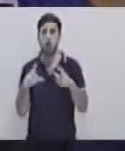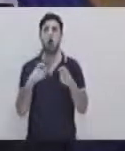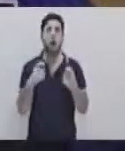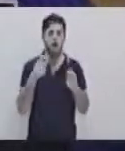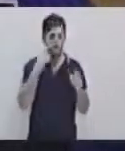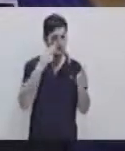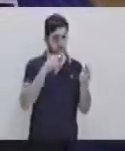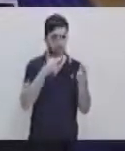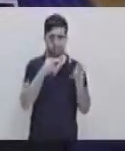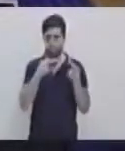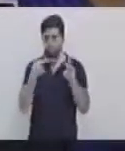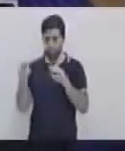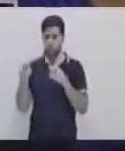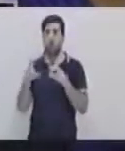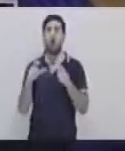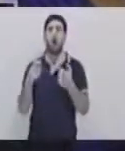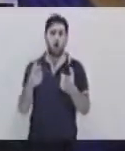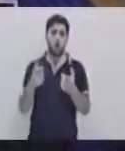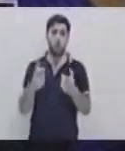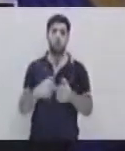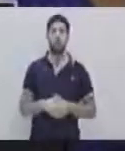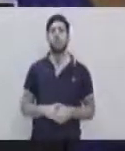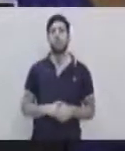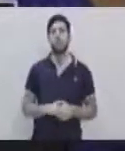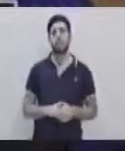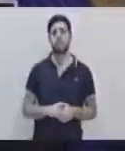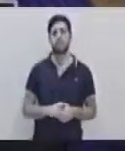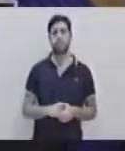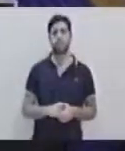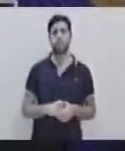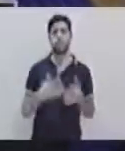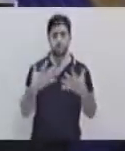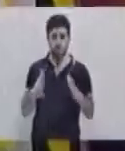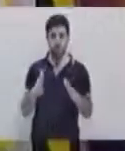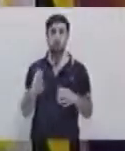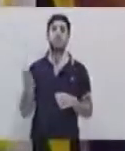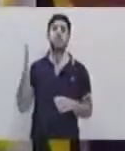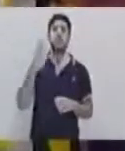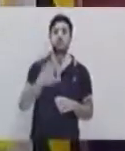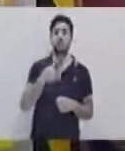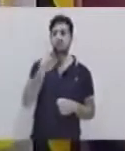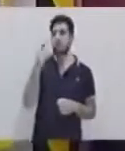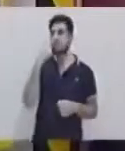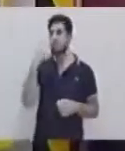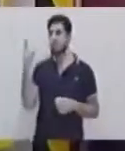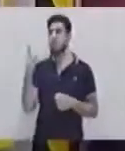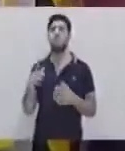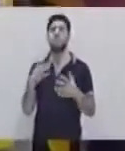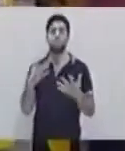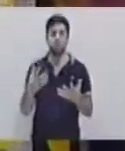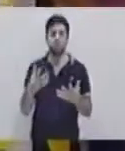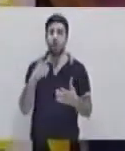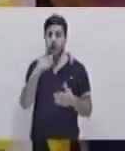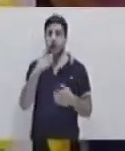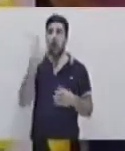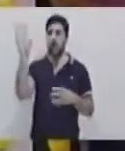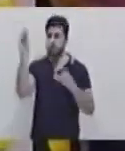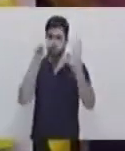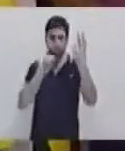olores y en oportunidades incluso hasta los sabores. Después de observar, vamos a